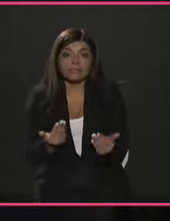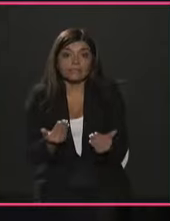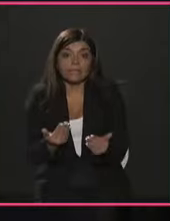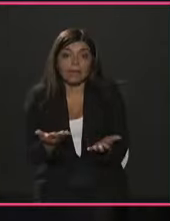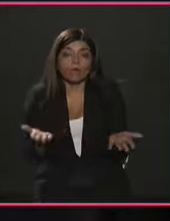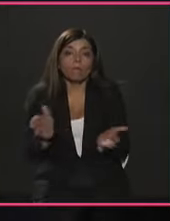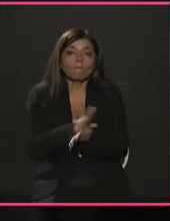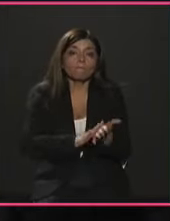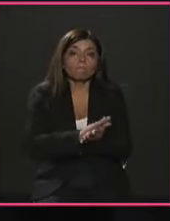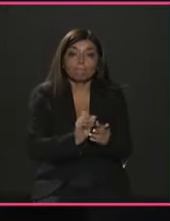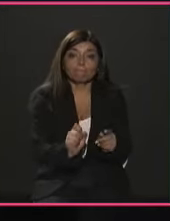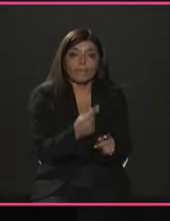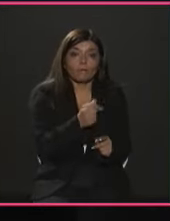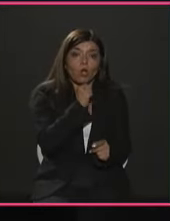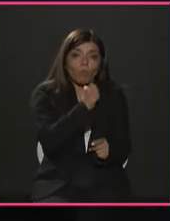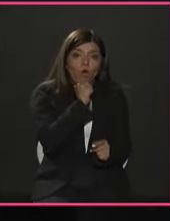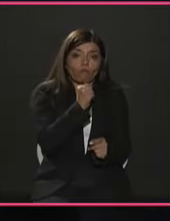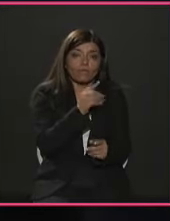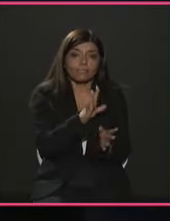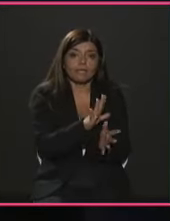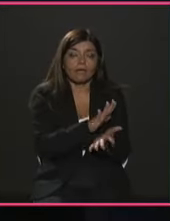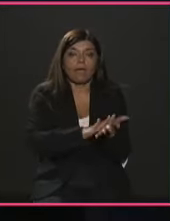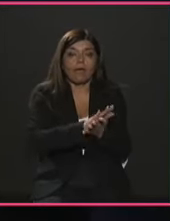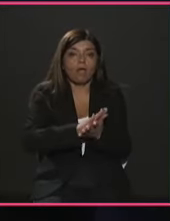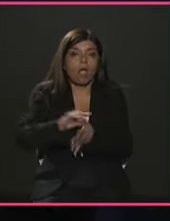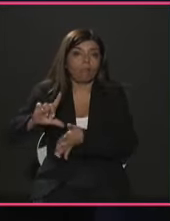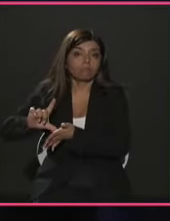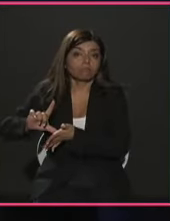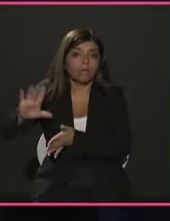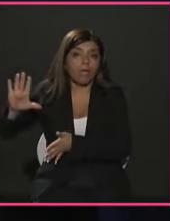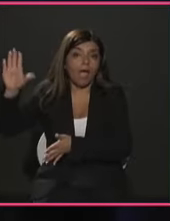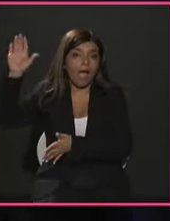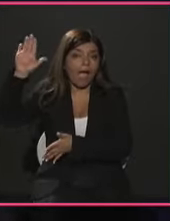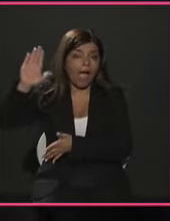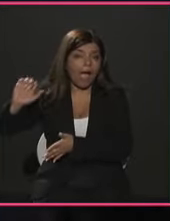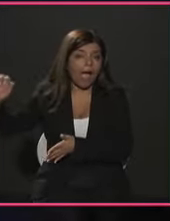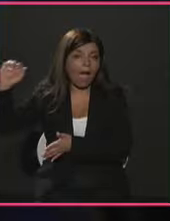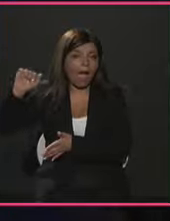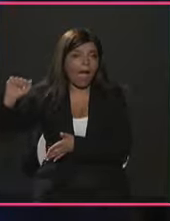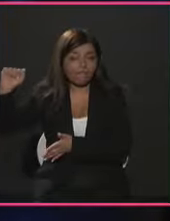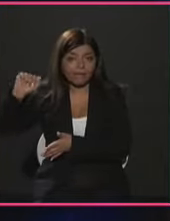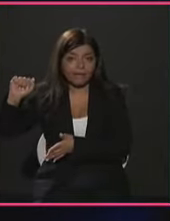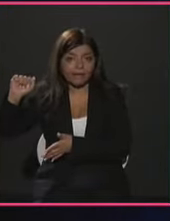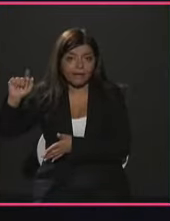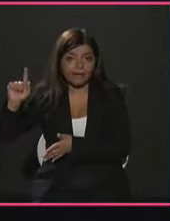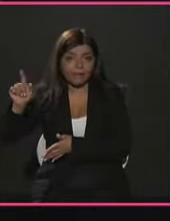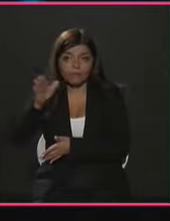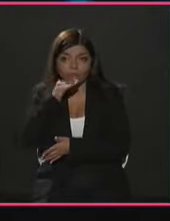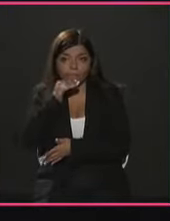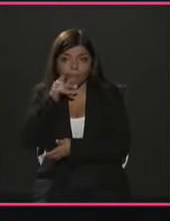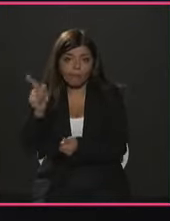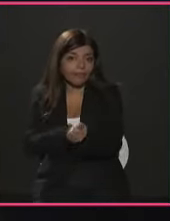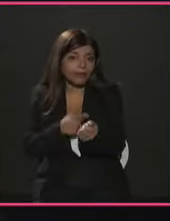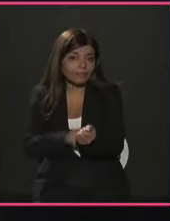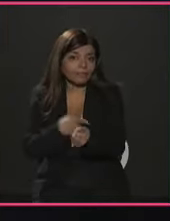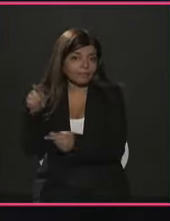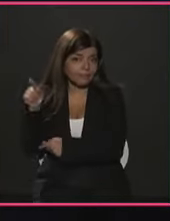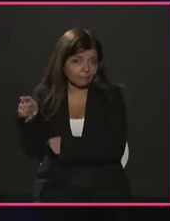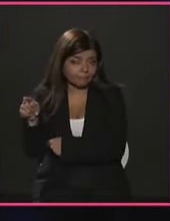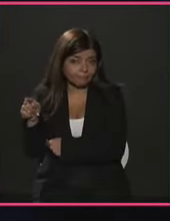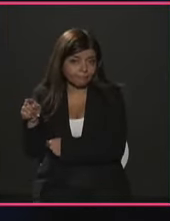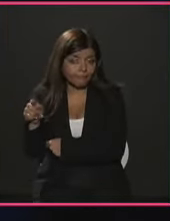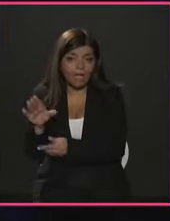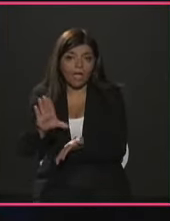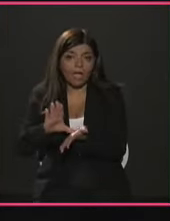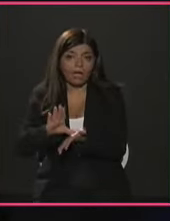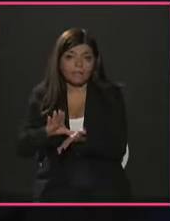la pobreza a mucha gente por ejemplo en África que Como se muestra ahí tiene casi tiene acceso al consumo eléctrico por ejemplo eh y